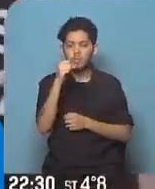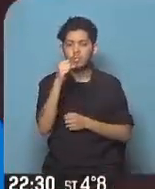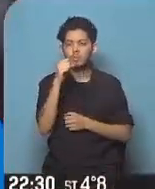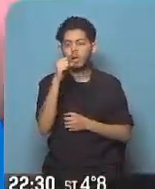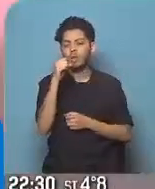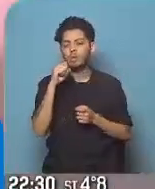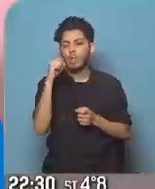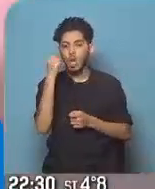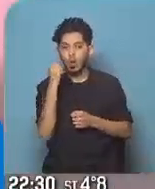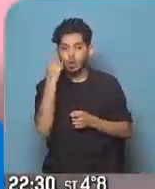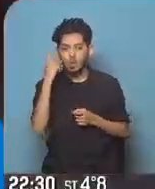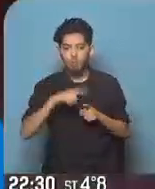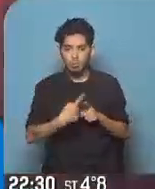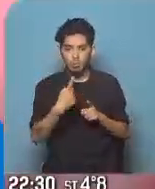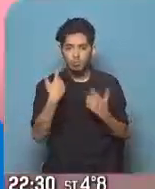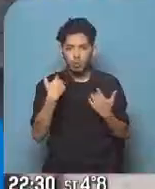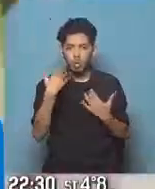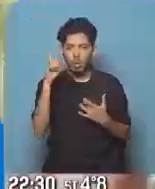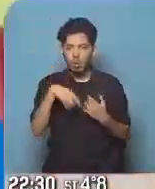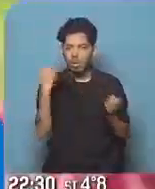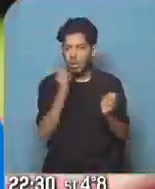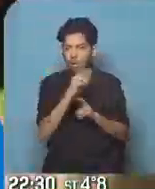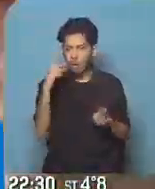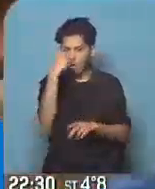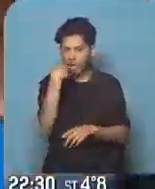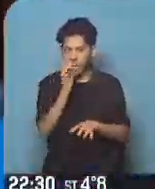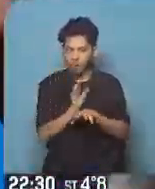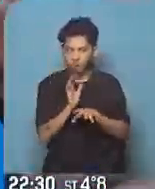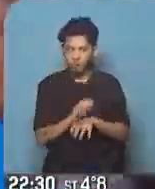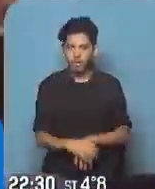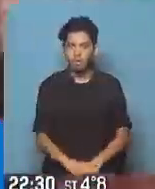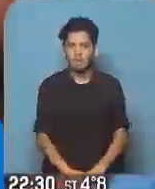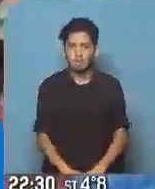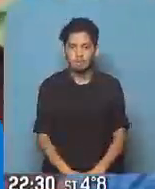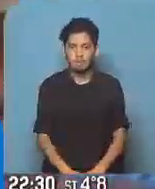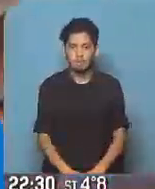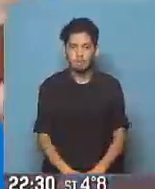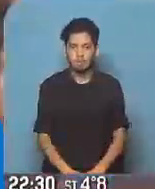son capaces de hacer aflorar su peor rostro.